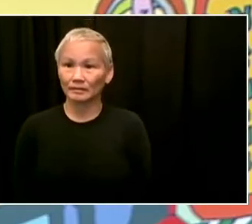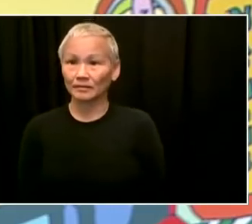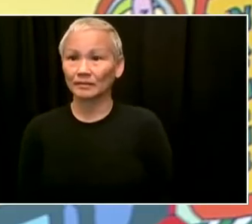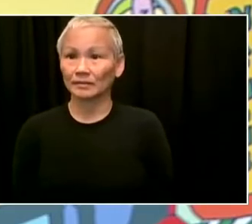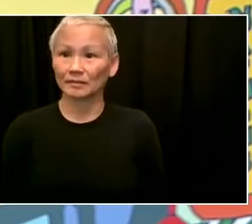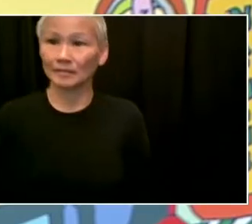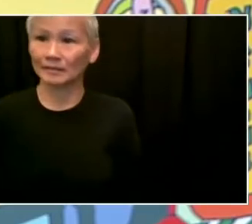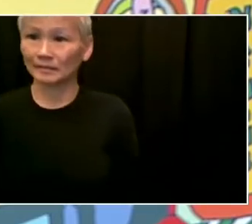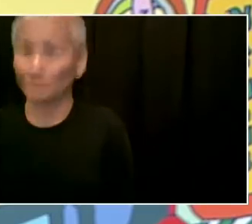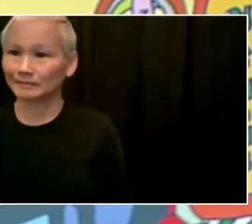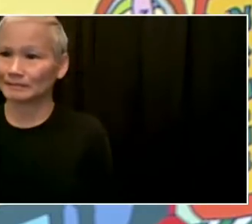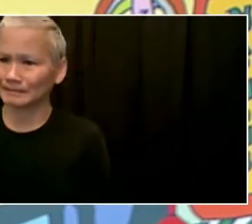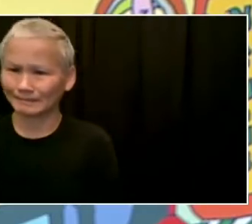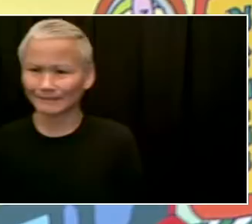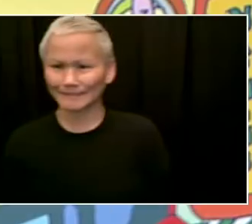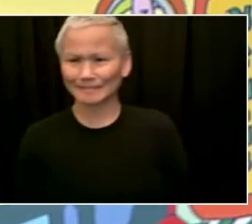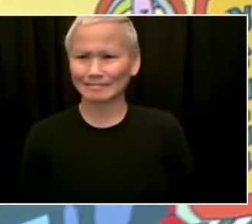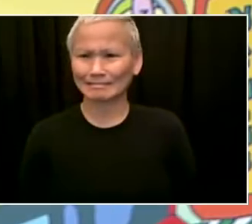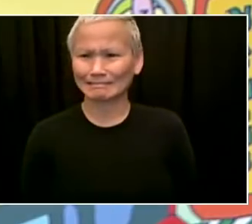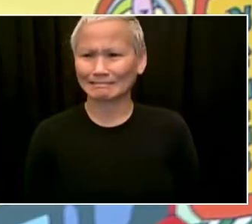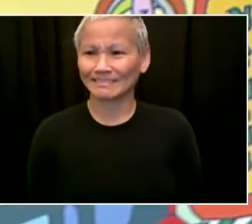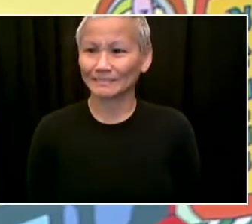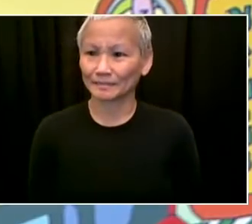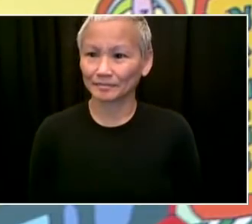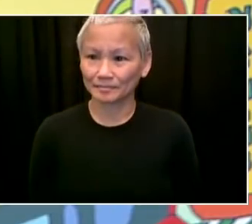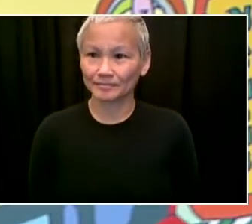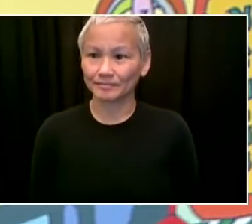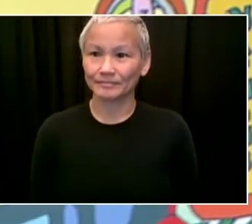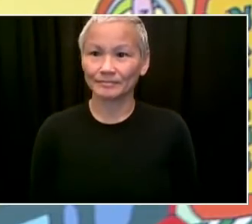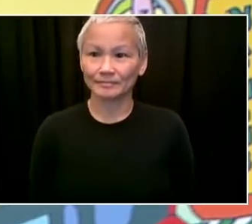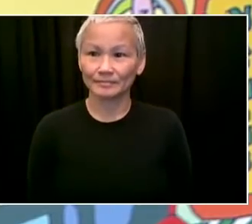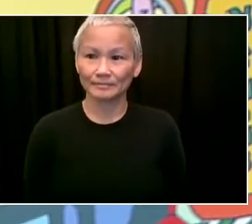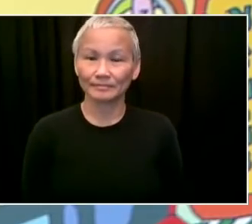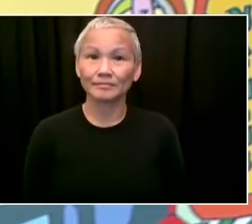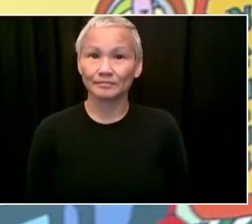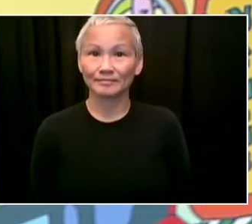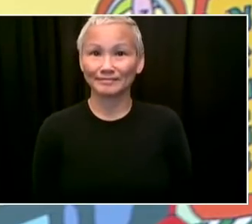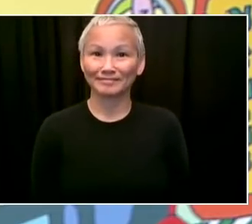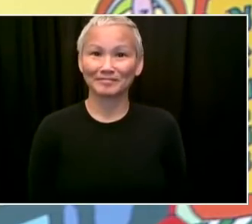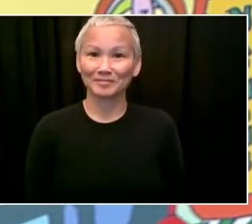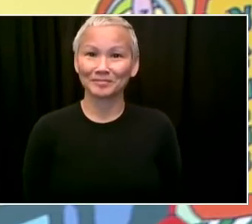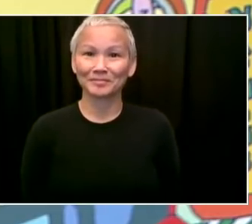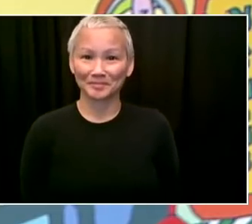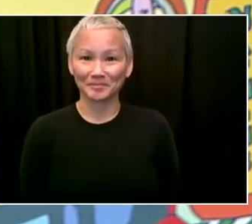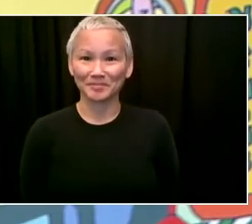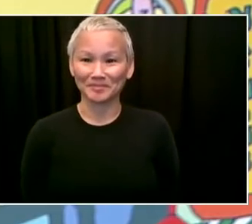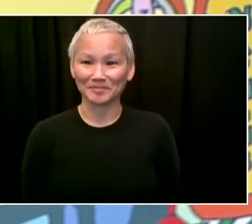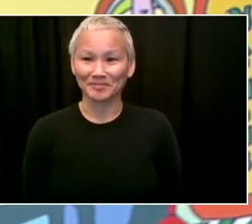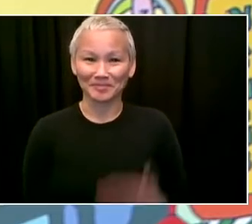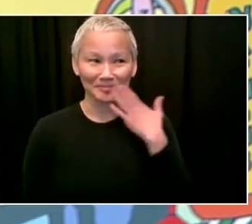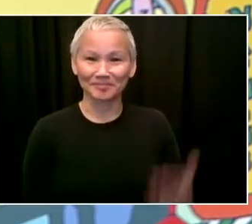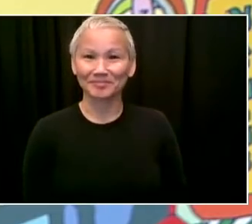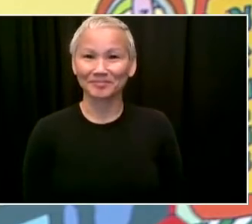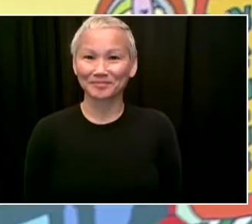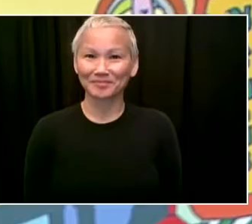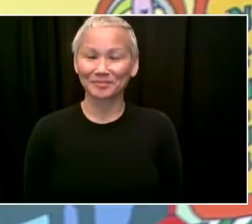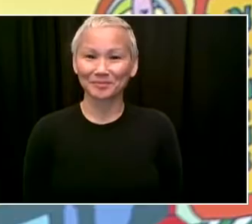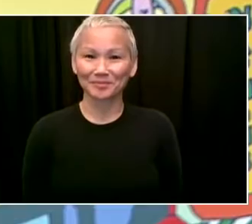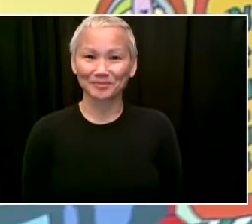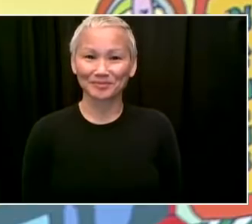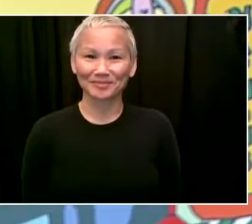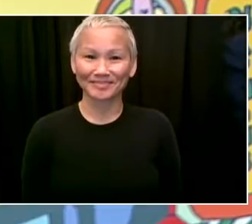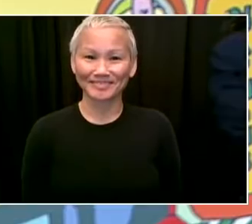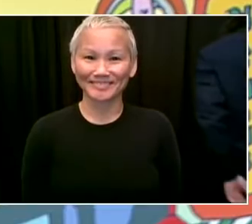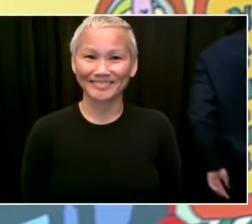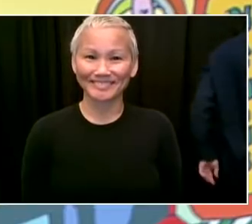al COVID de nuestra ciudad y de nuestros vecindarios. Desde enero, hemos visto